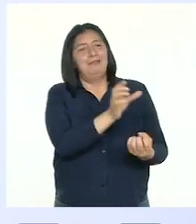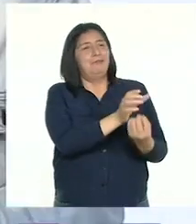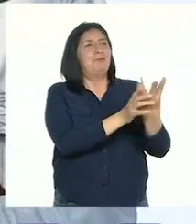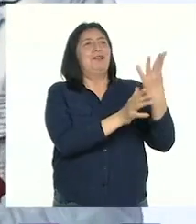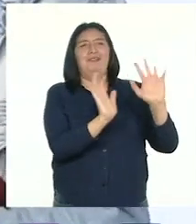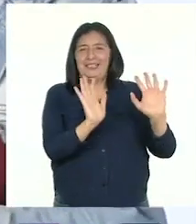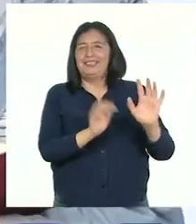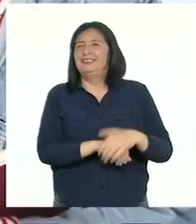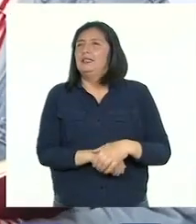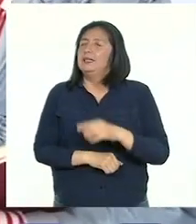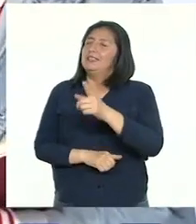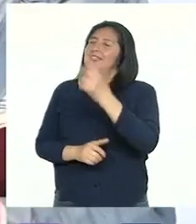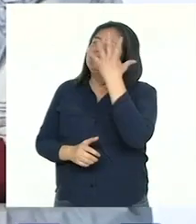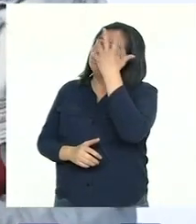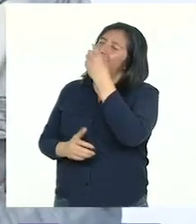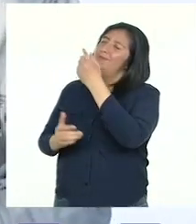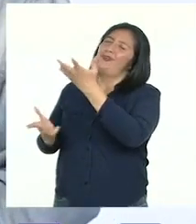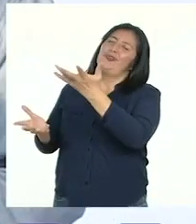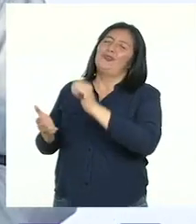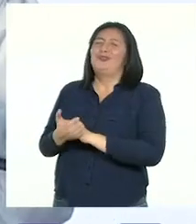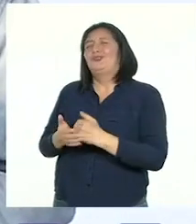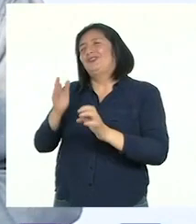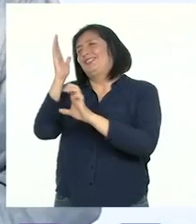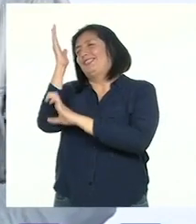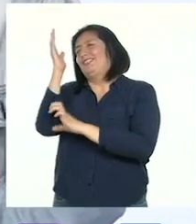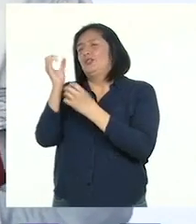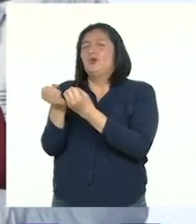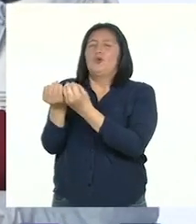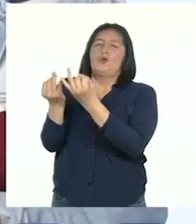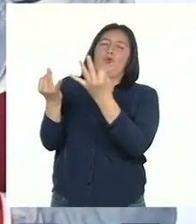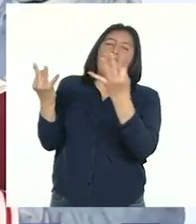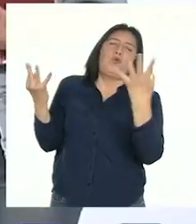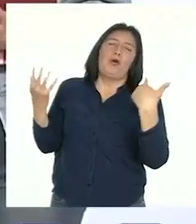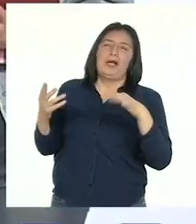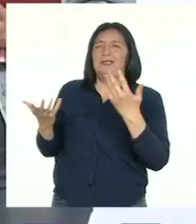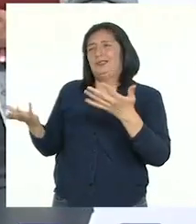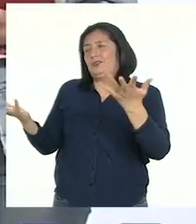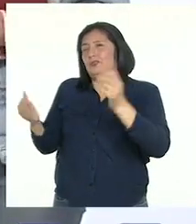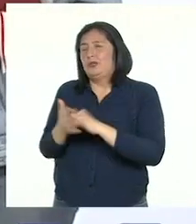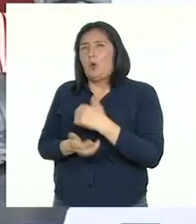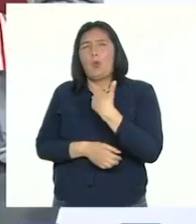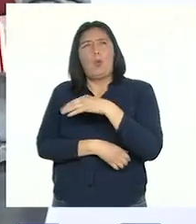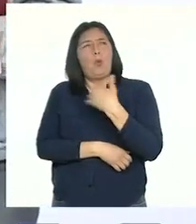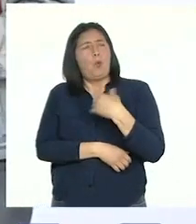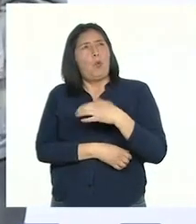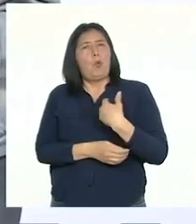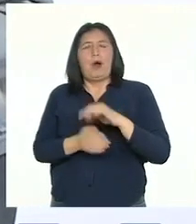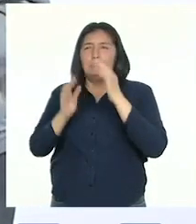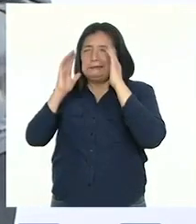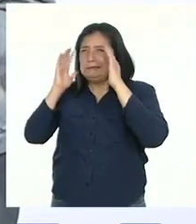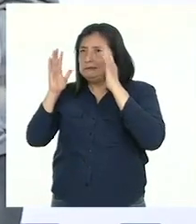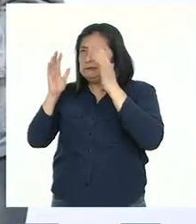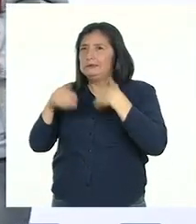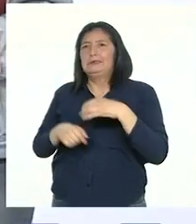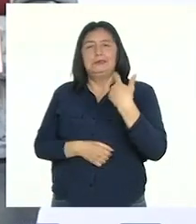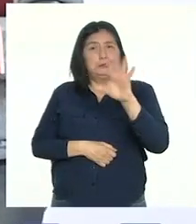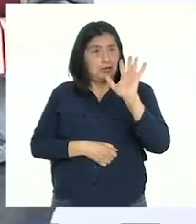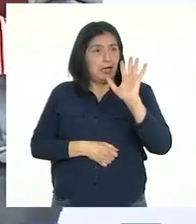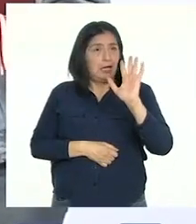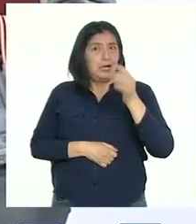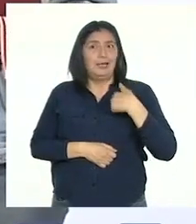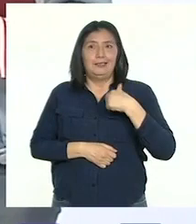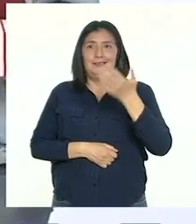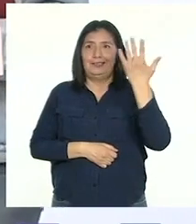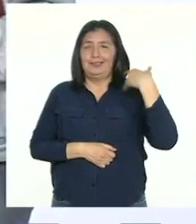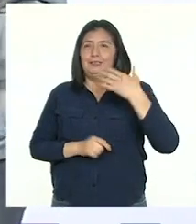primavera. Qué hermosa es esta estación y cuántas cosas suceden en ella. Nos ha tenido tan concentrados que ya logramos hacer lo que